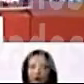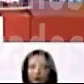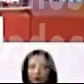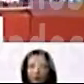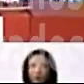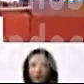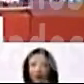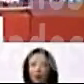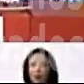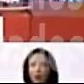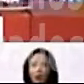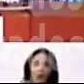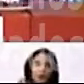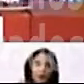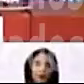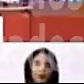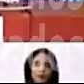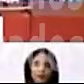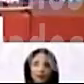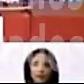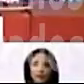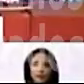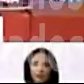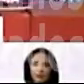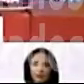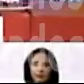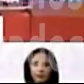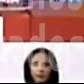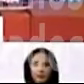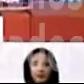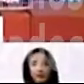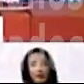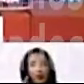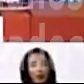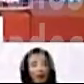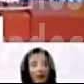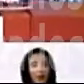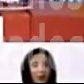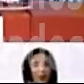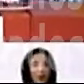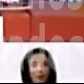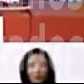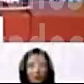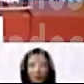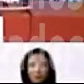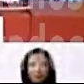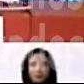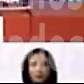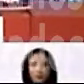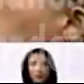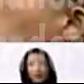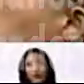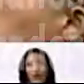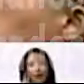Estoy planificando. Ya, el intento ya está corriendo. Veo a Vilma Mora y le lancé un